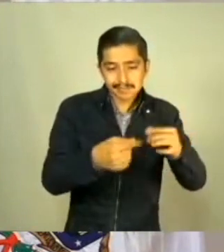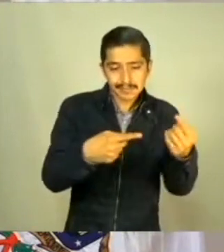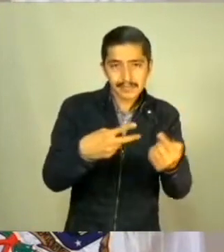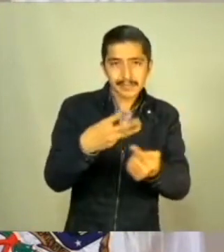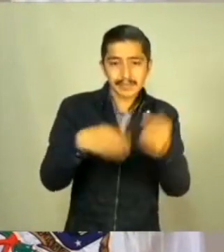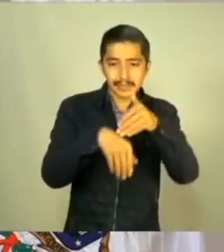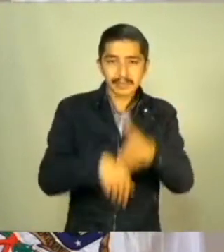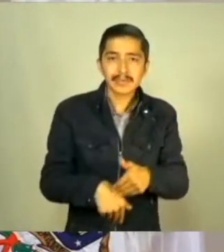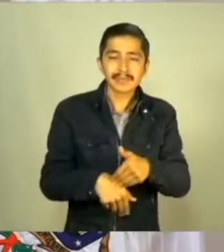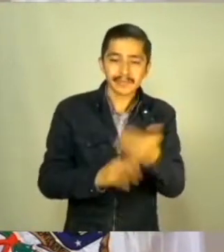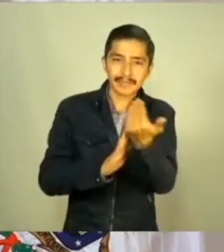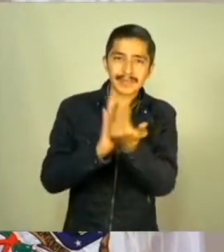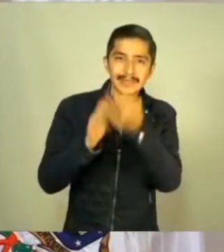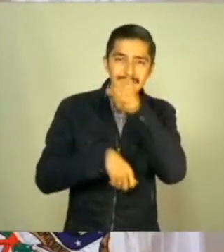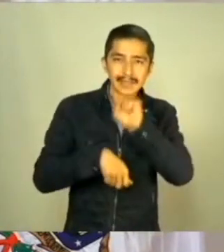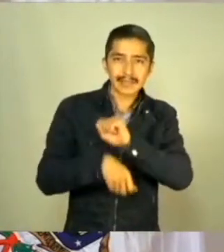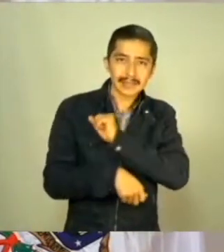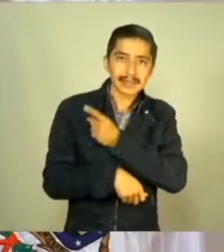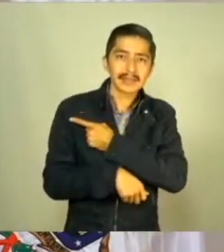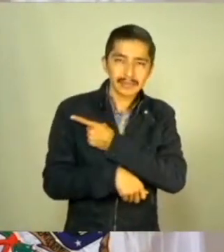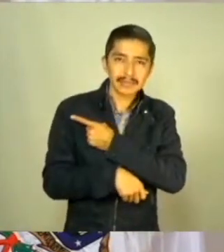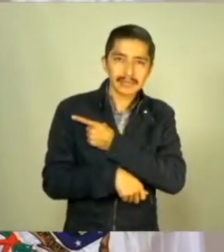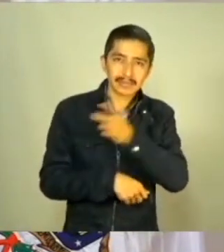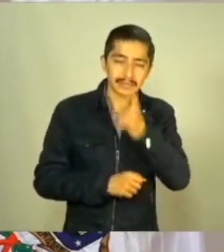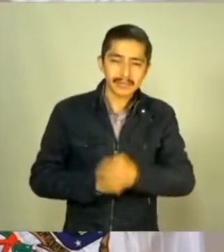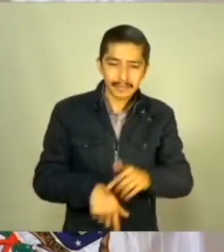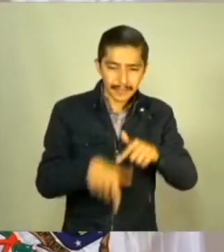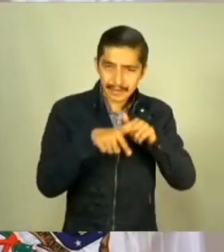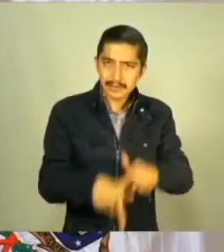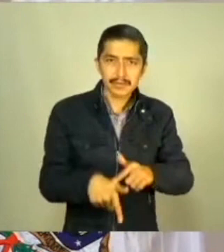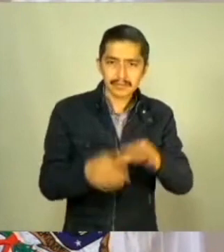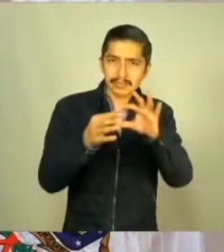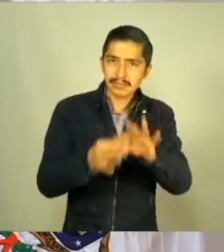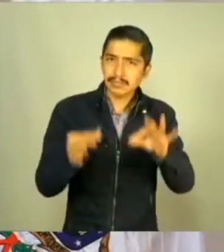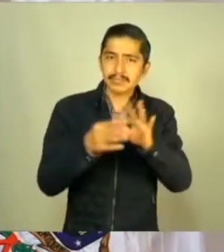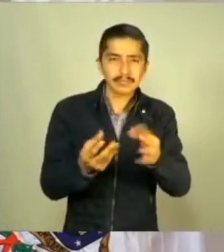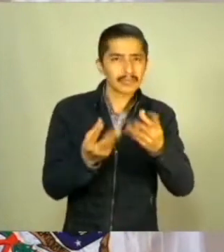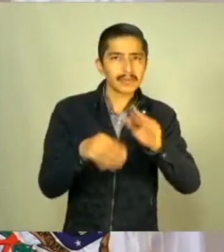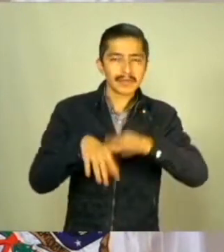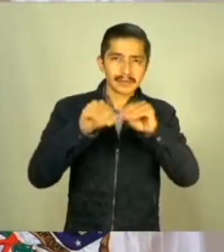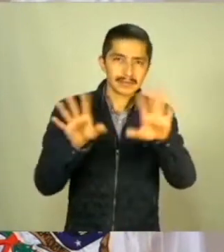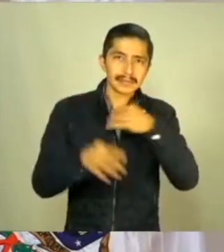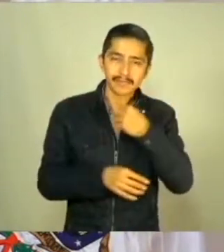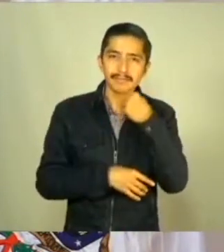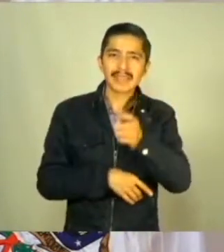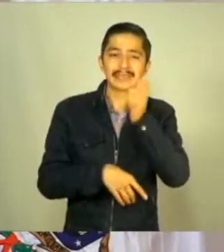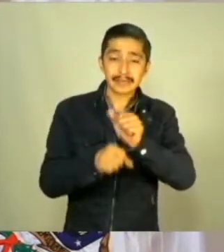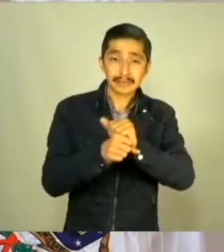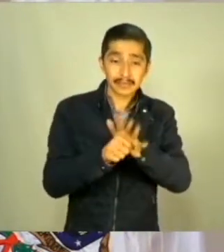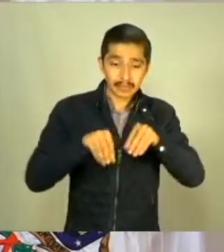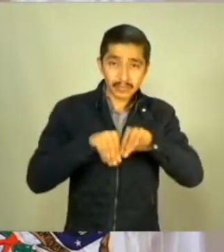por la secretaría de salud seguiremos hablando con mucha claridad la pandemia